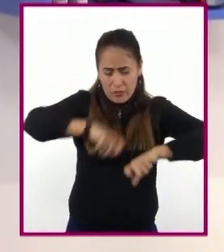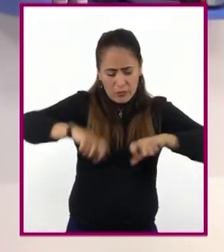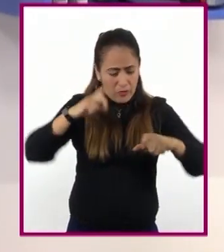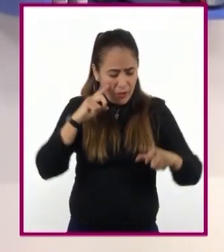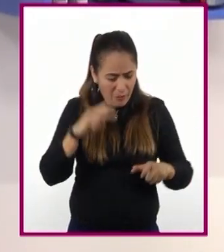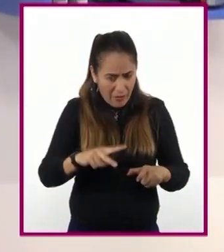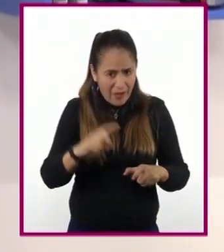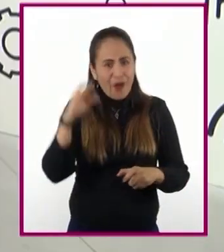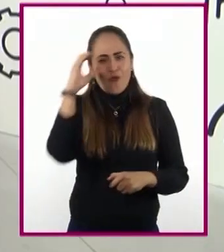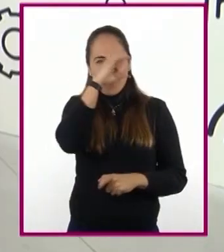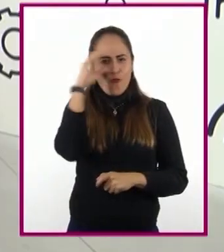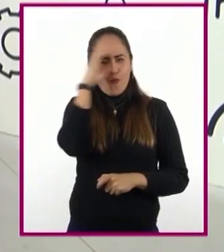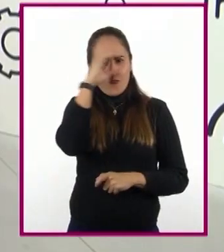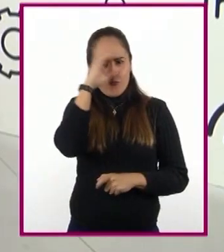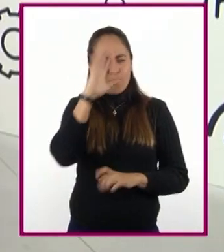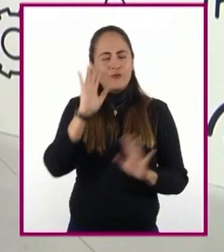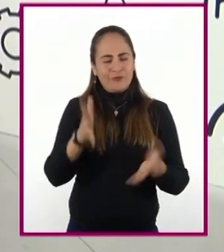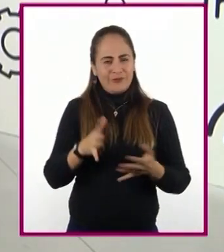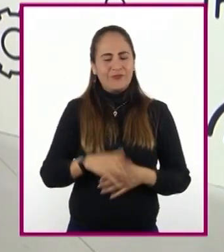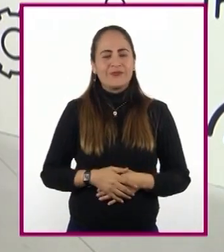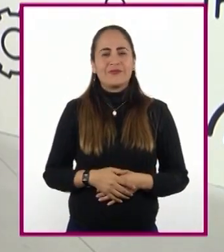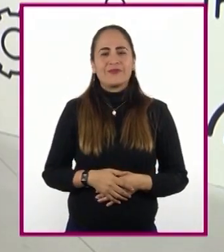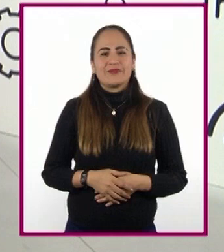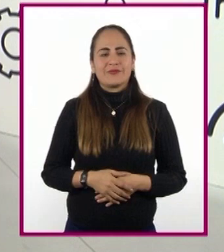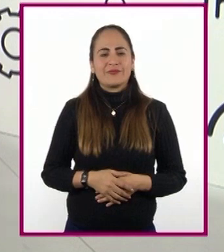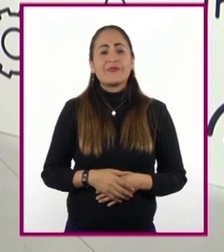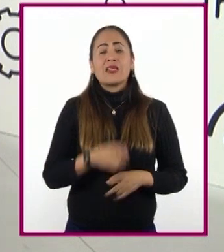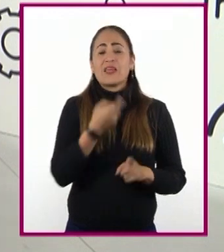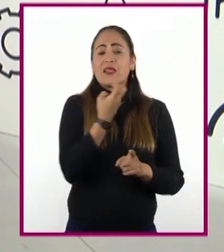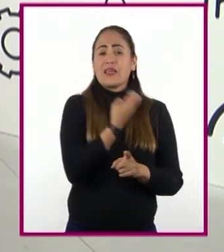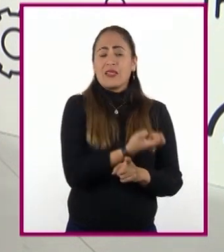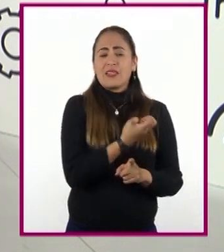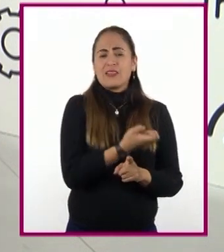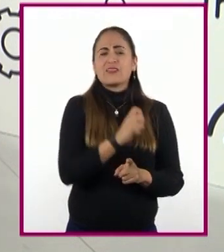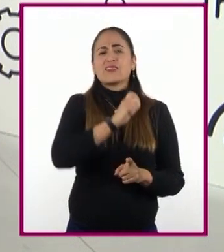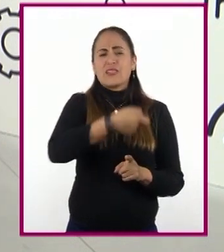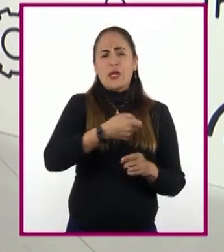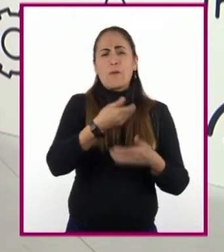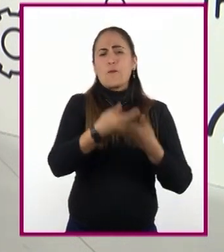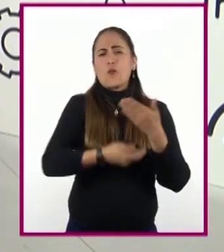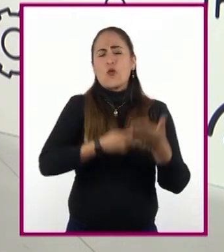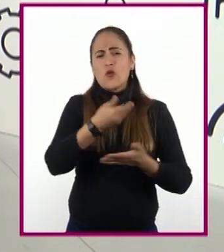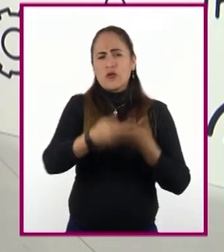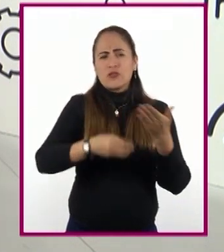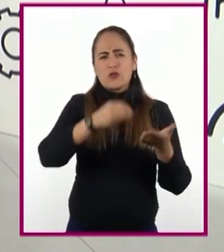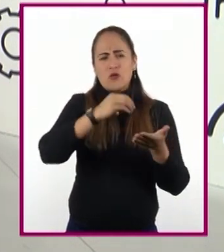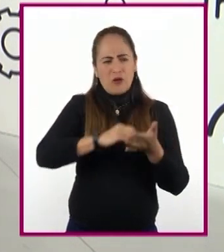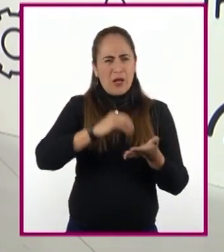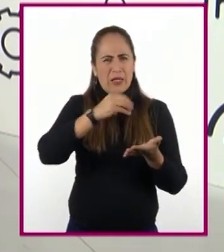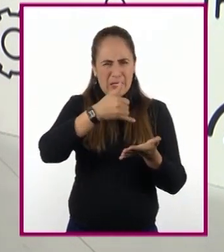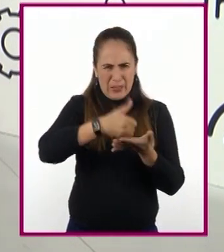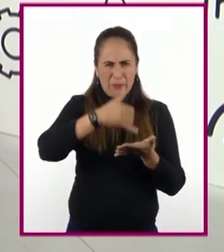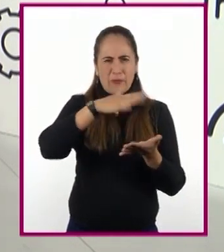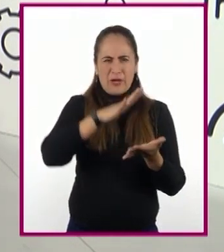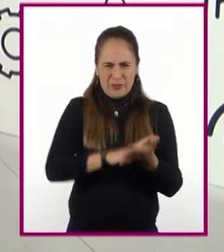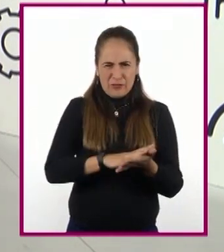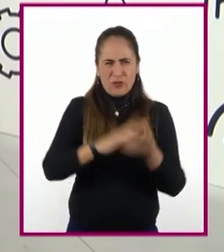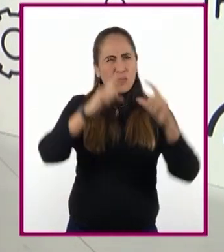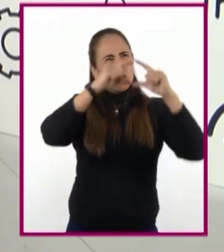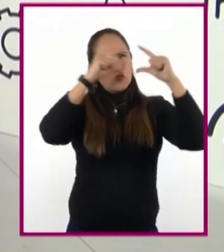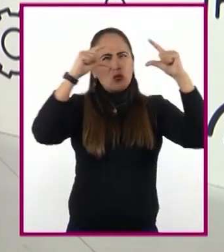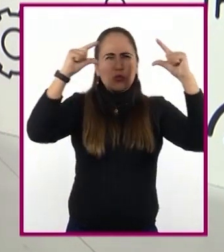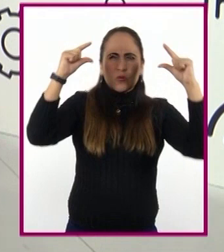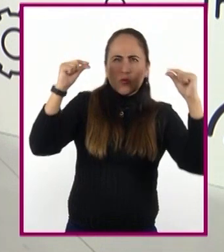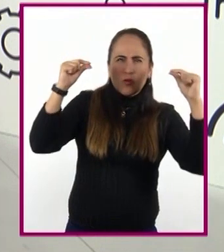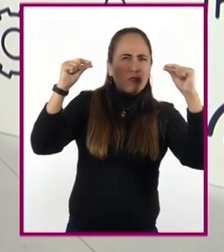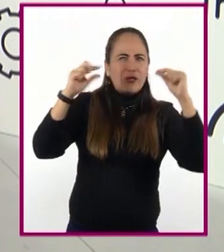nuestra fotografía. Lo anterior se conoce como un proceso de revelado e impresión. Así